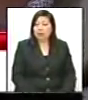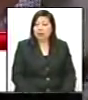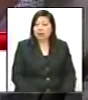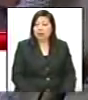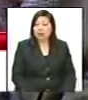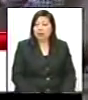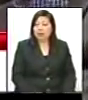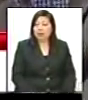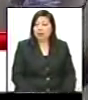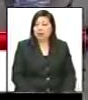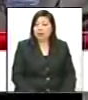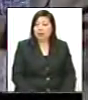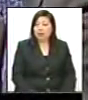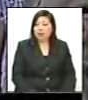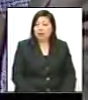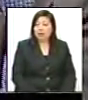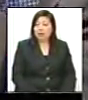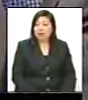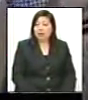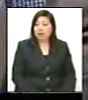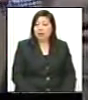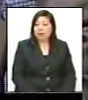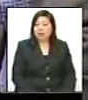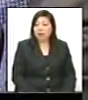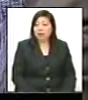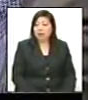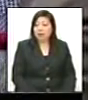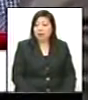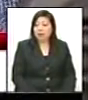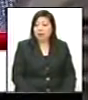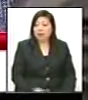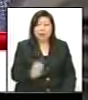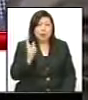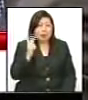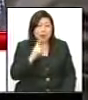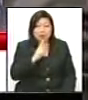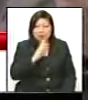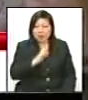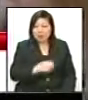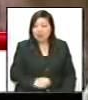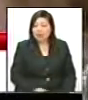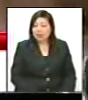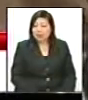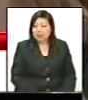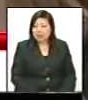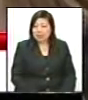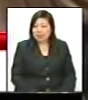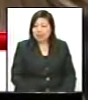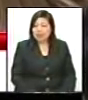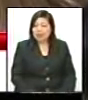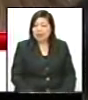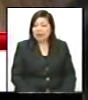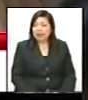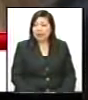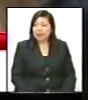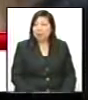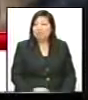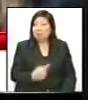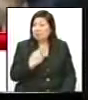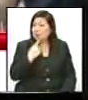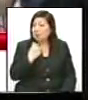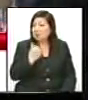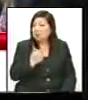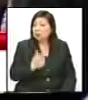Rosa. Presidente, gracias. Estoy escuchando con mucha atención los alcances del doctor Walde, me parece muy